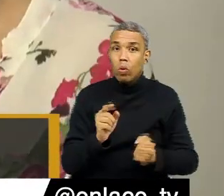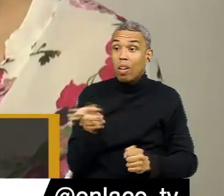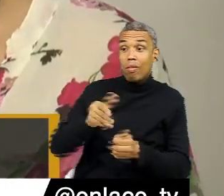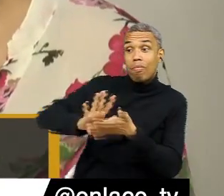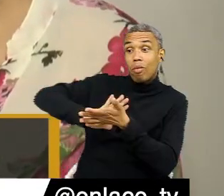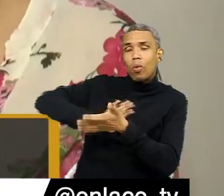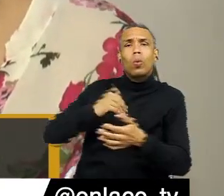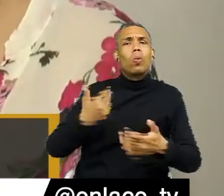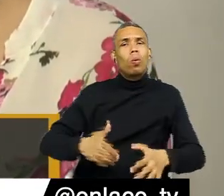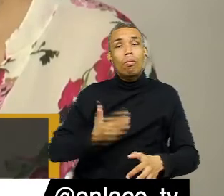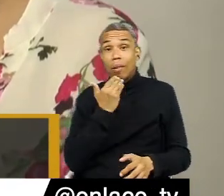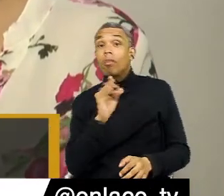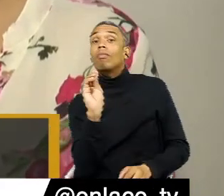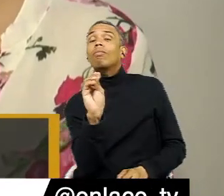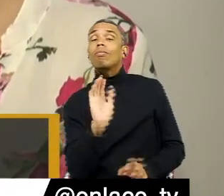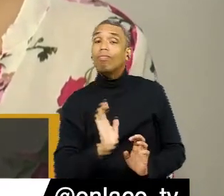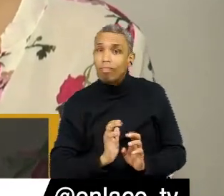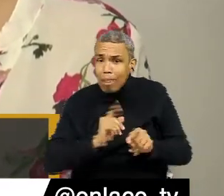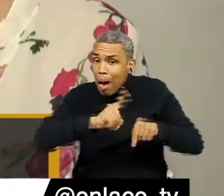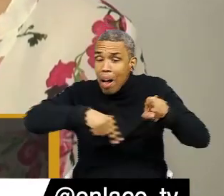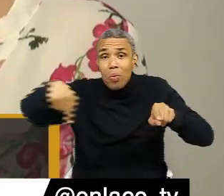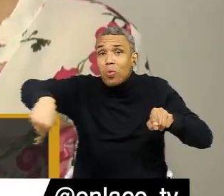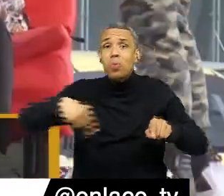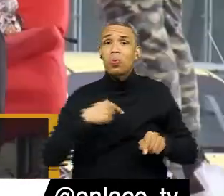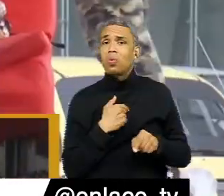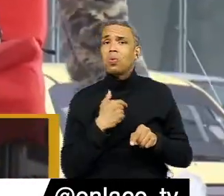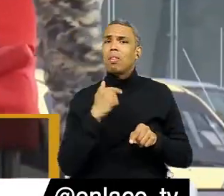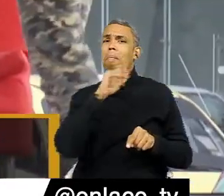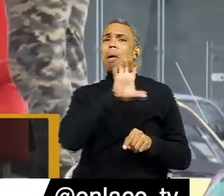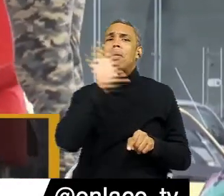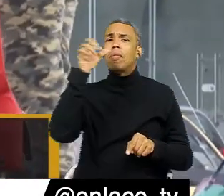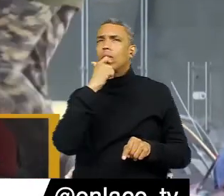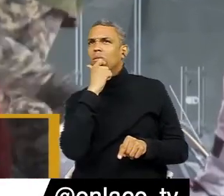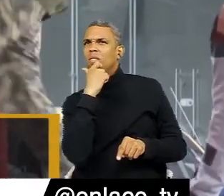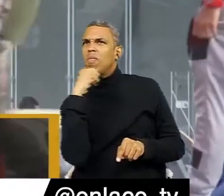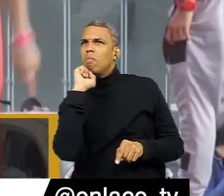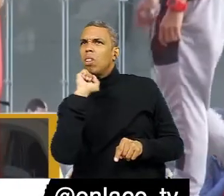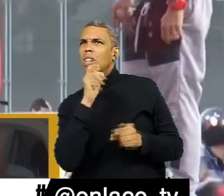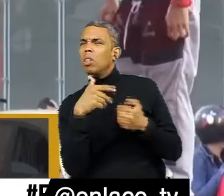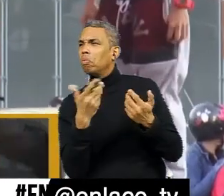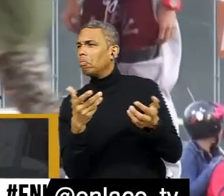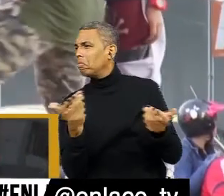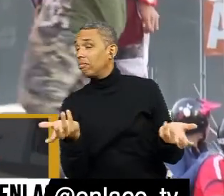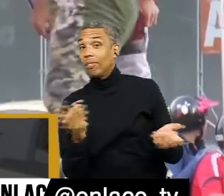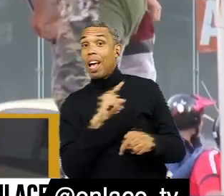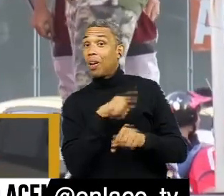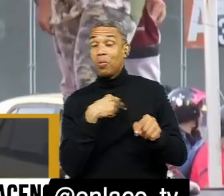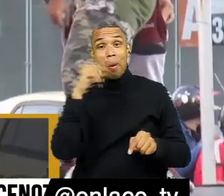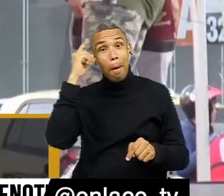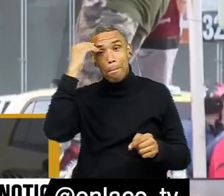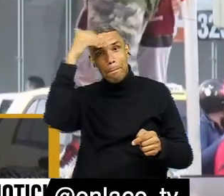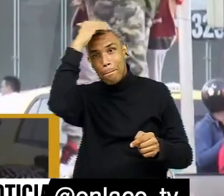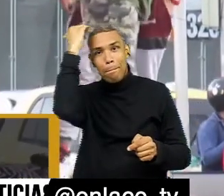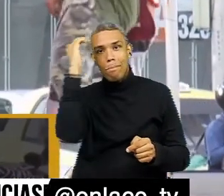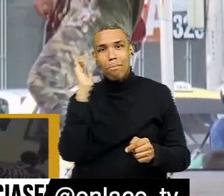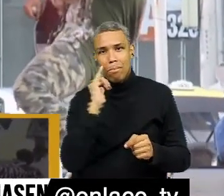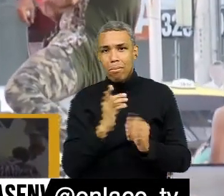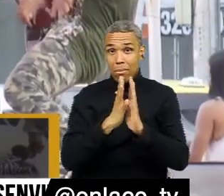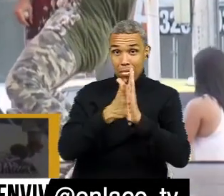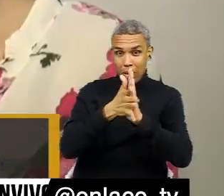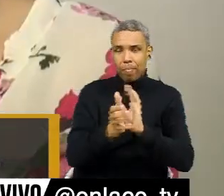hay personas que no conocen nuestra hermosísima Barranca Bermeja. Varias modalidades y categorías tendrán su espacio en el festival. Trae